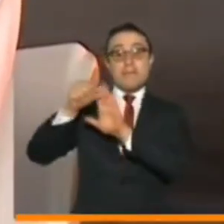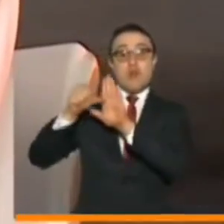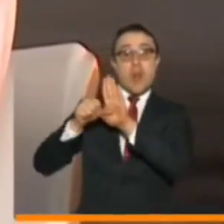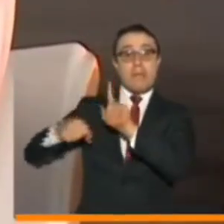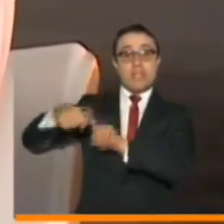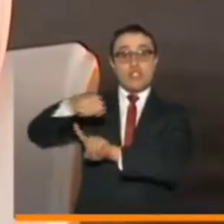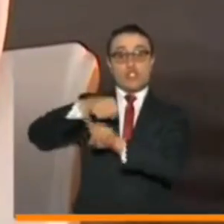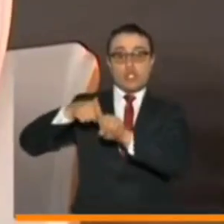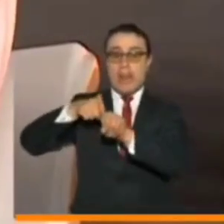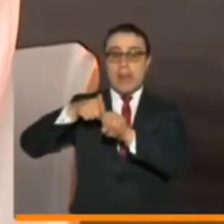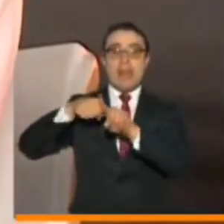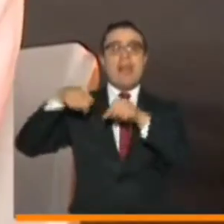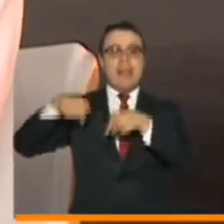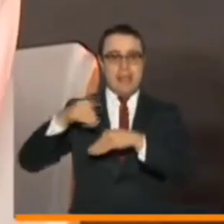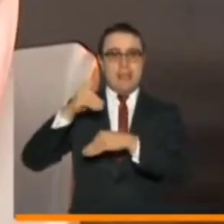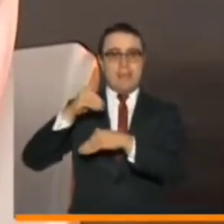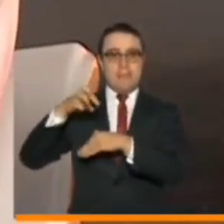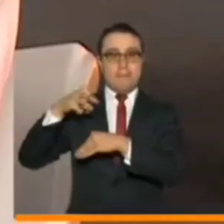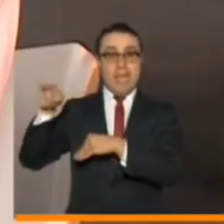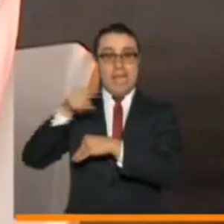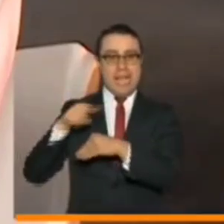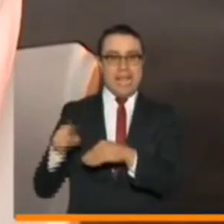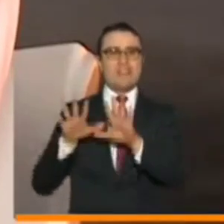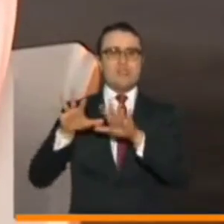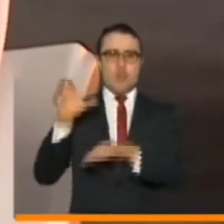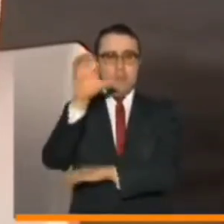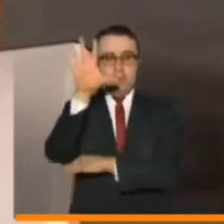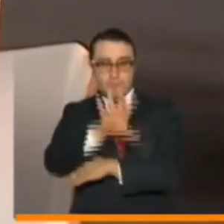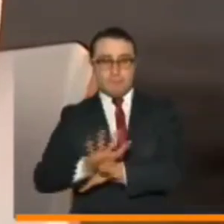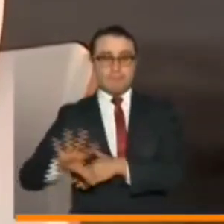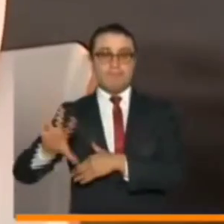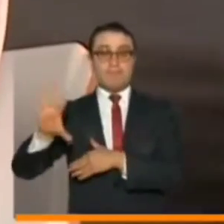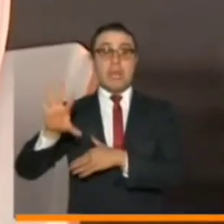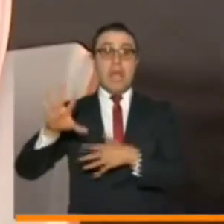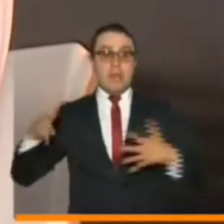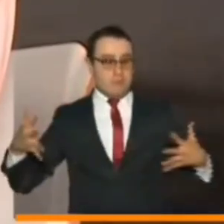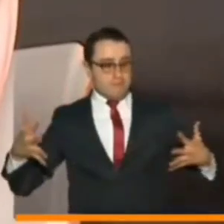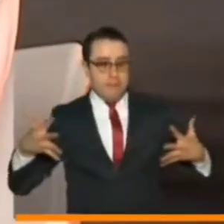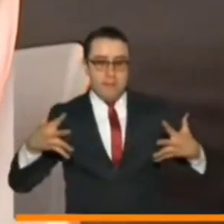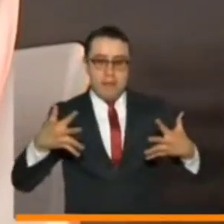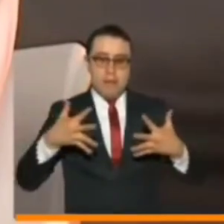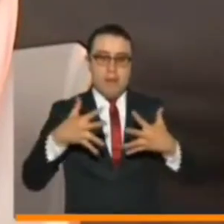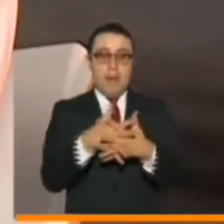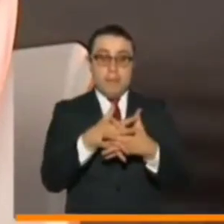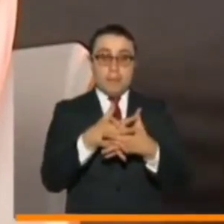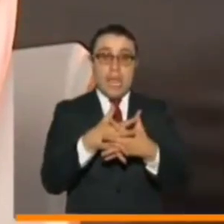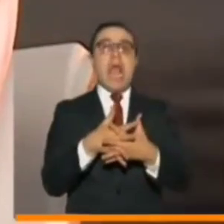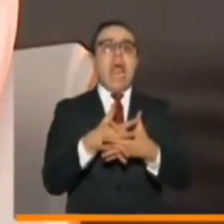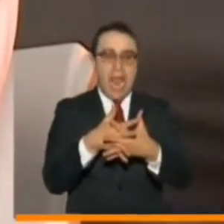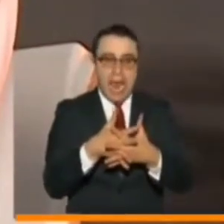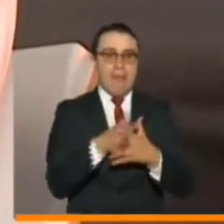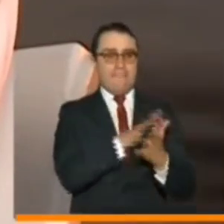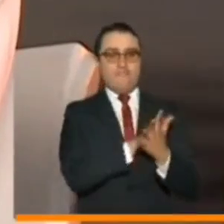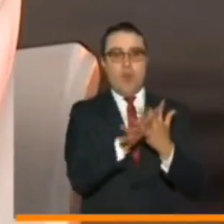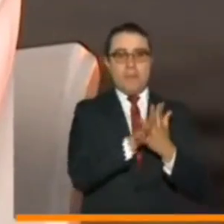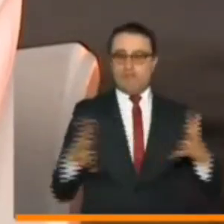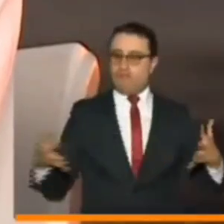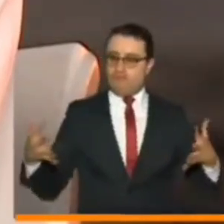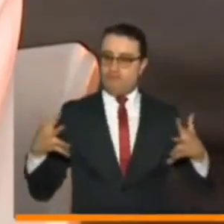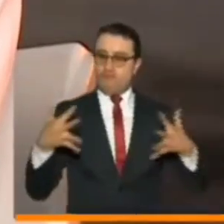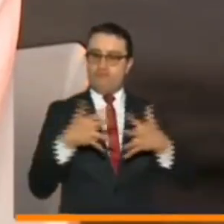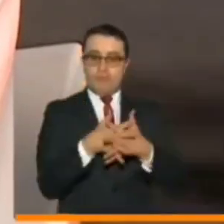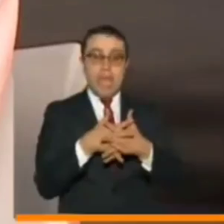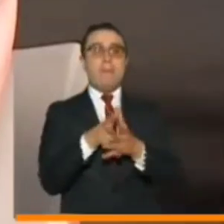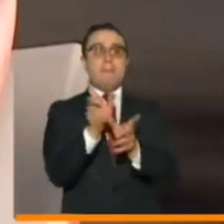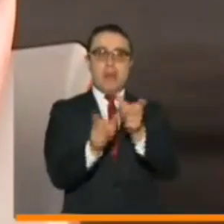sociales en prosperidad, que son todos los del país, para ya empezar a asignar entonces a nuevos